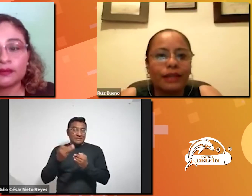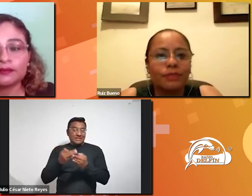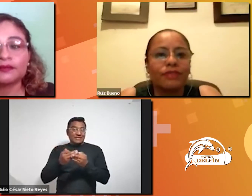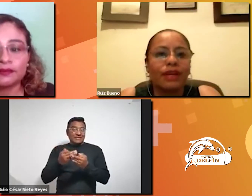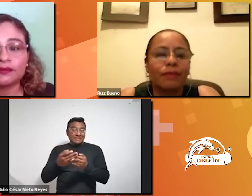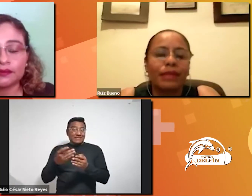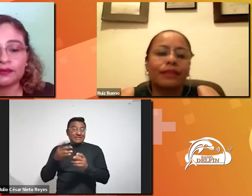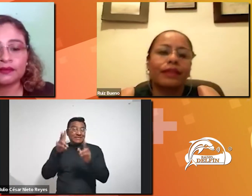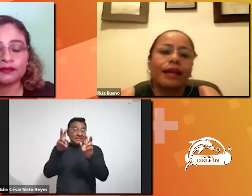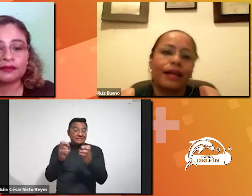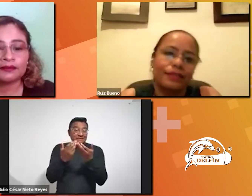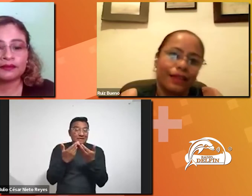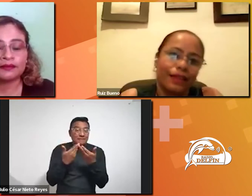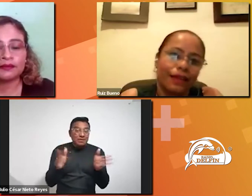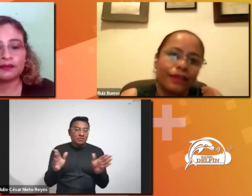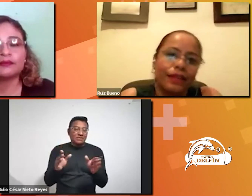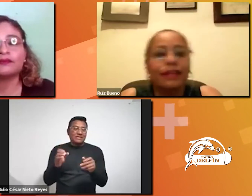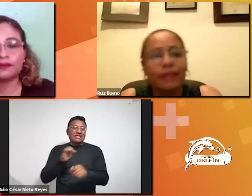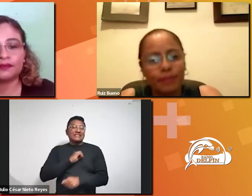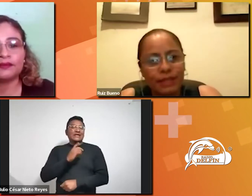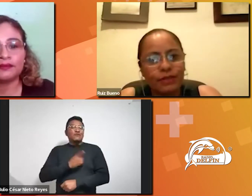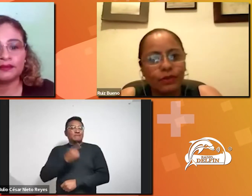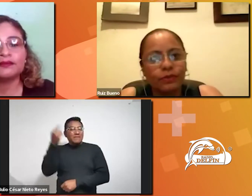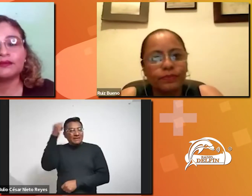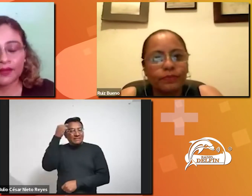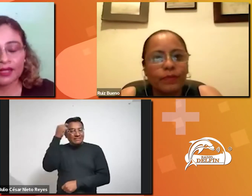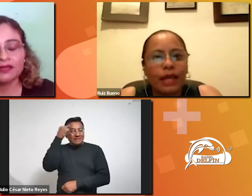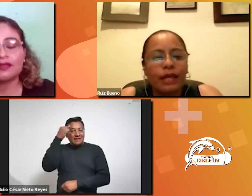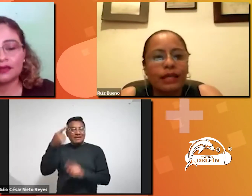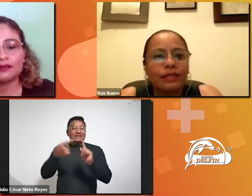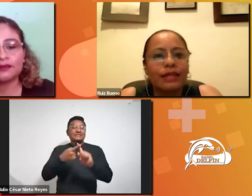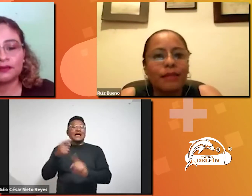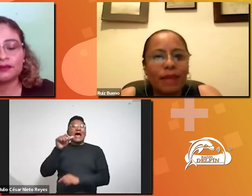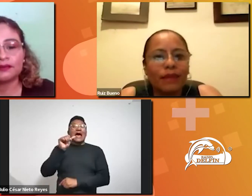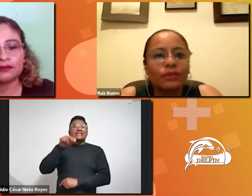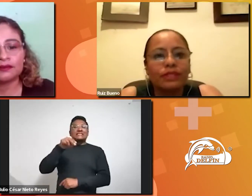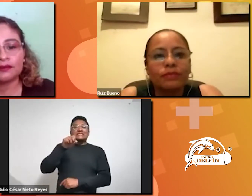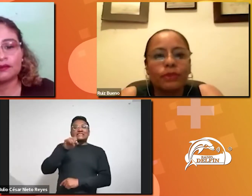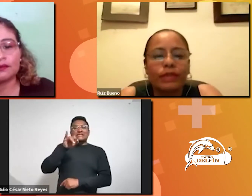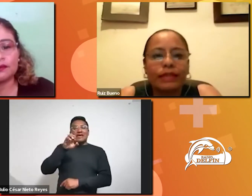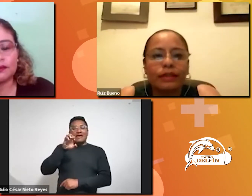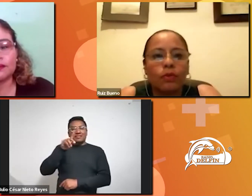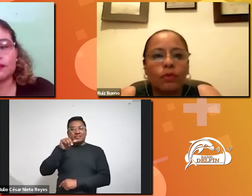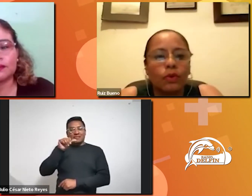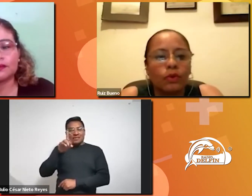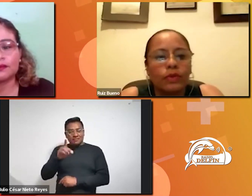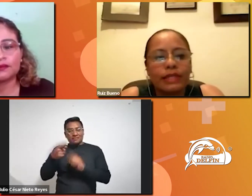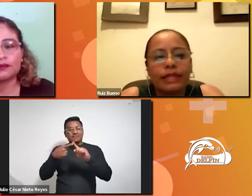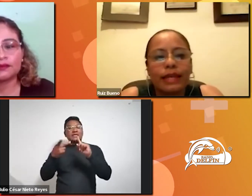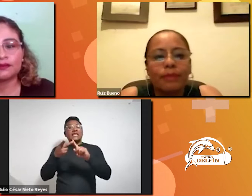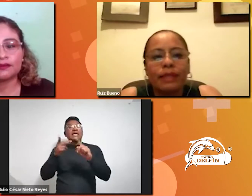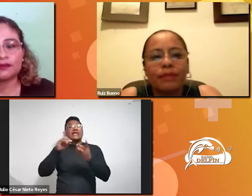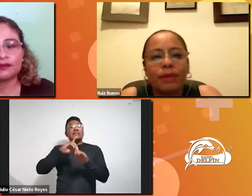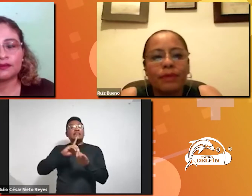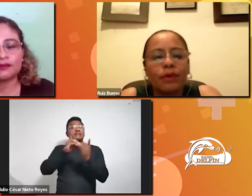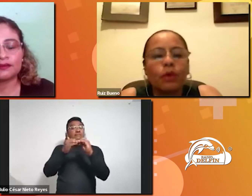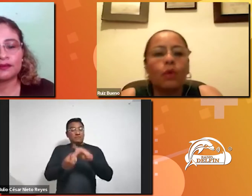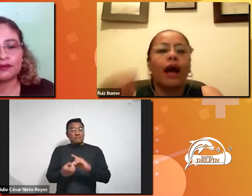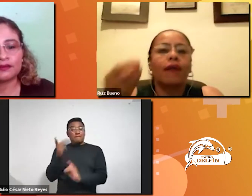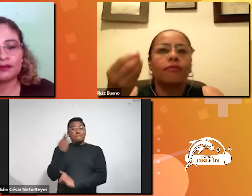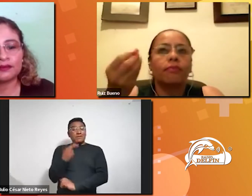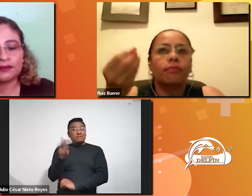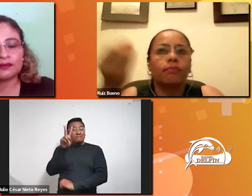mental, específicamente ansiedad y depresión. Sin embargo, sí es importante como decir que la pandemia ha